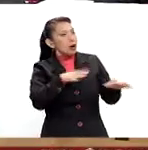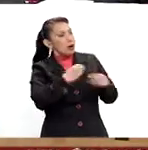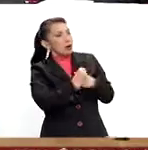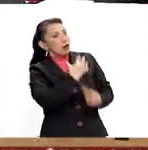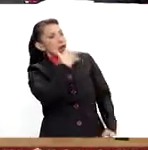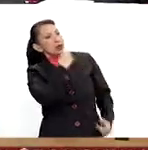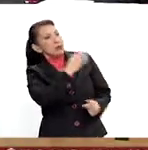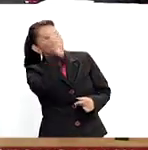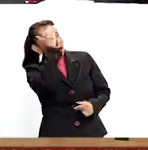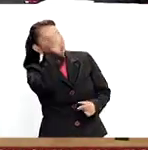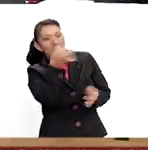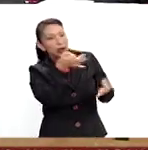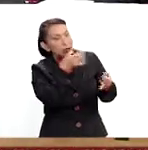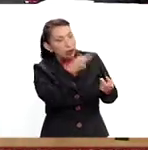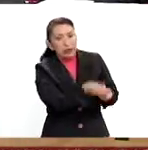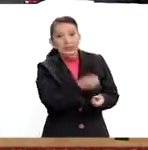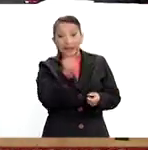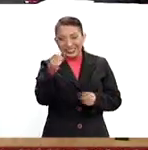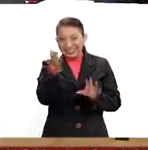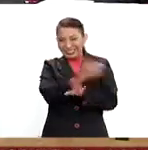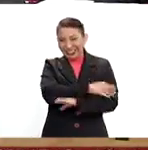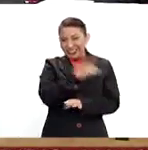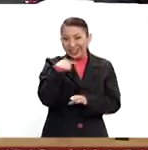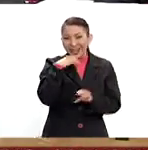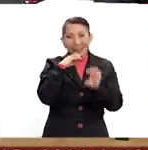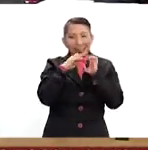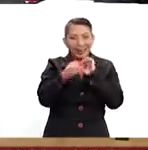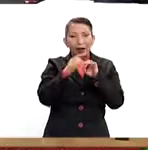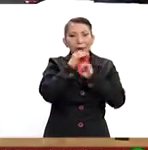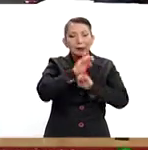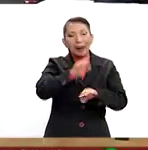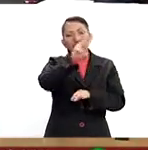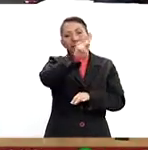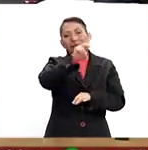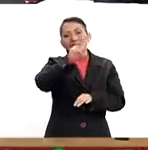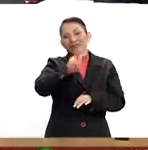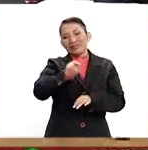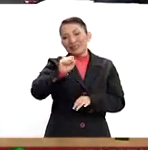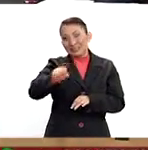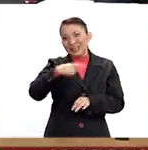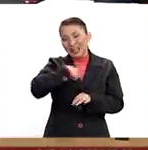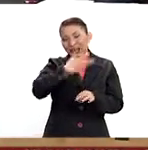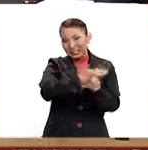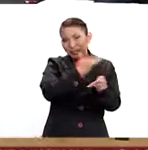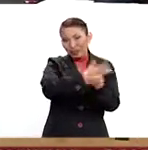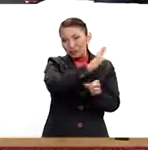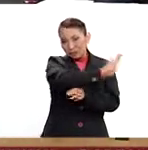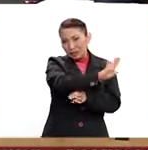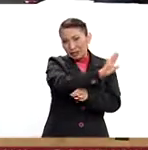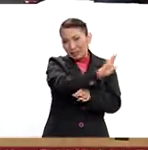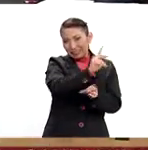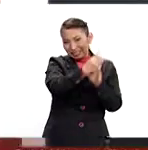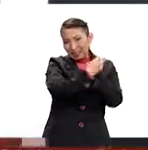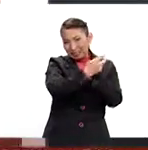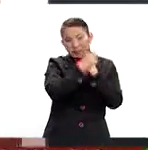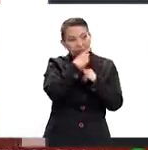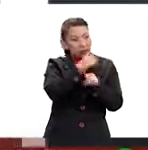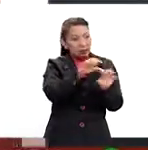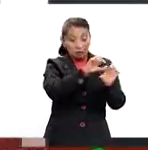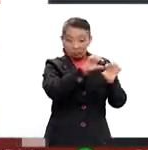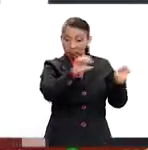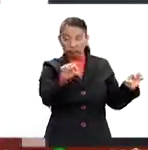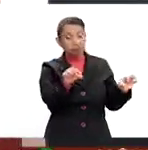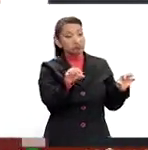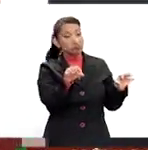menos para que te conozcan. En un documental que se ha estado transmitiendo en PBS, en la televisión pública en Estados Unidos, dice literalmente esa